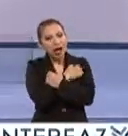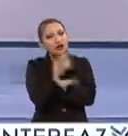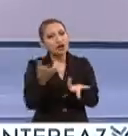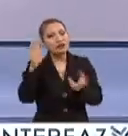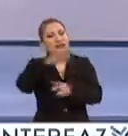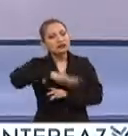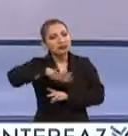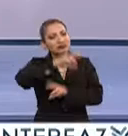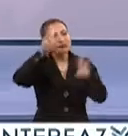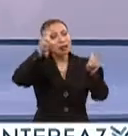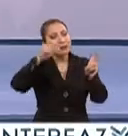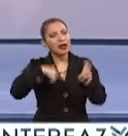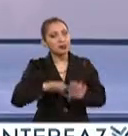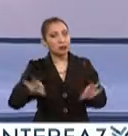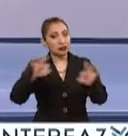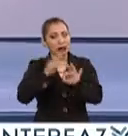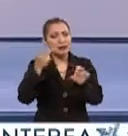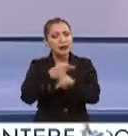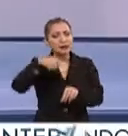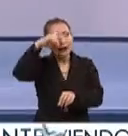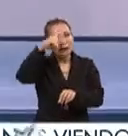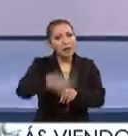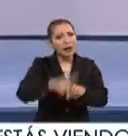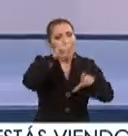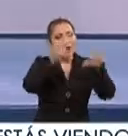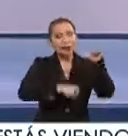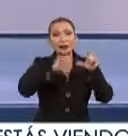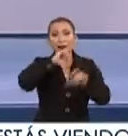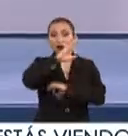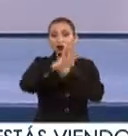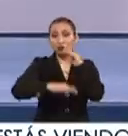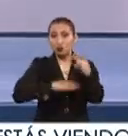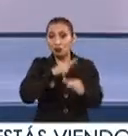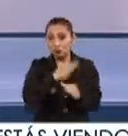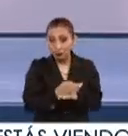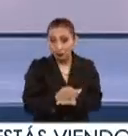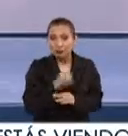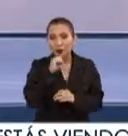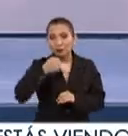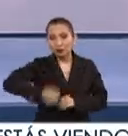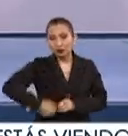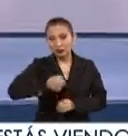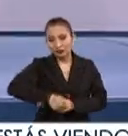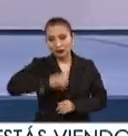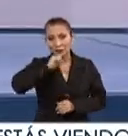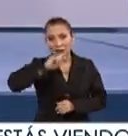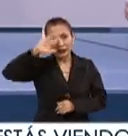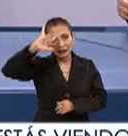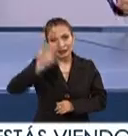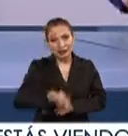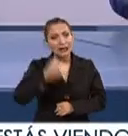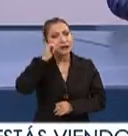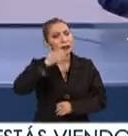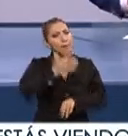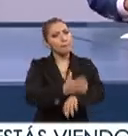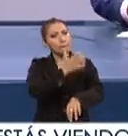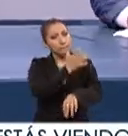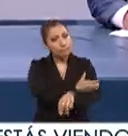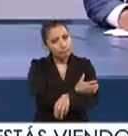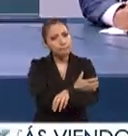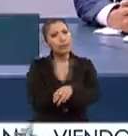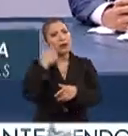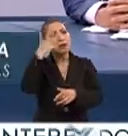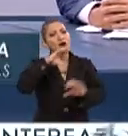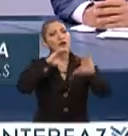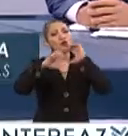en los temas más relevantes que suceden en México y también en todo el mundo. Saludo con mucho gusto a Griselda Yebra, que siempre nos acompaña